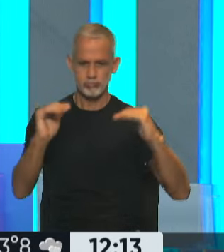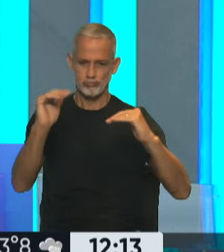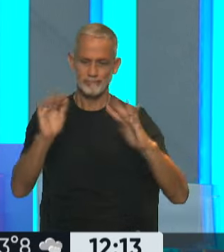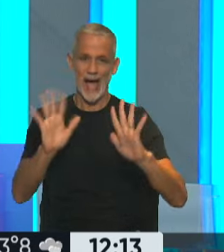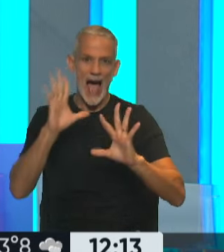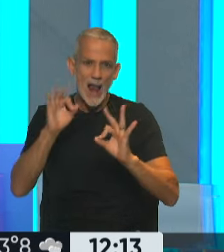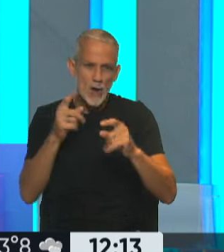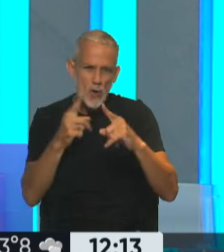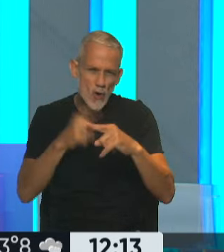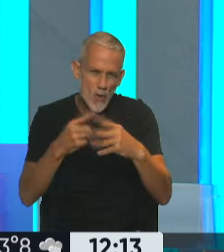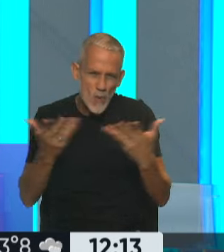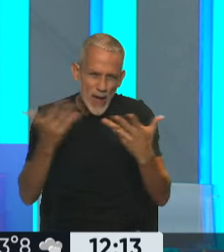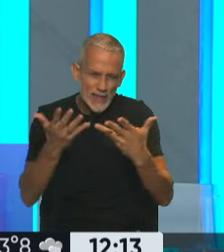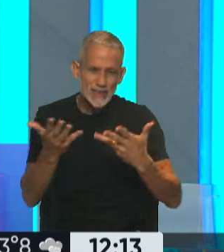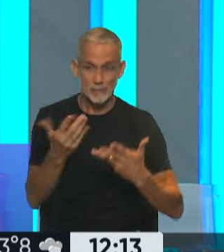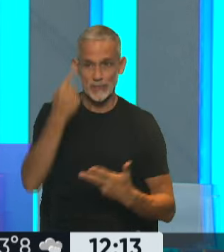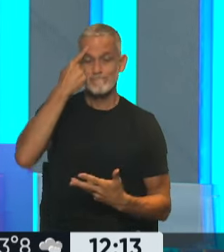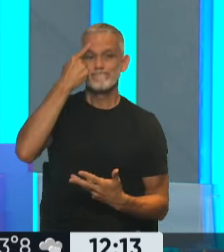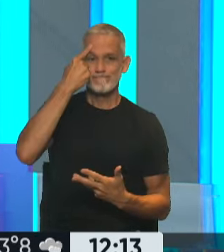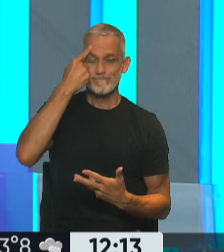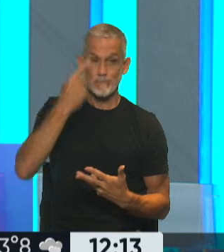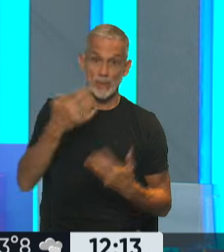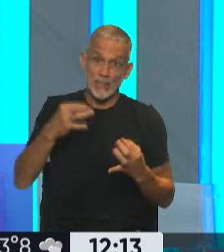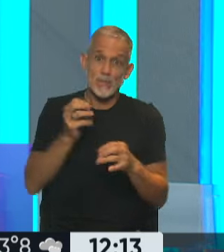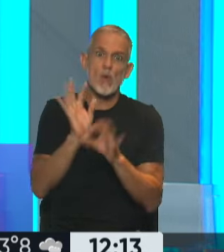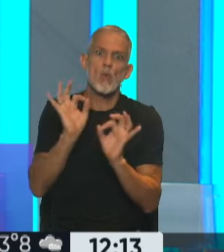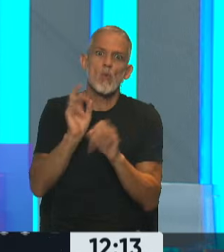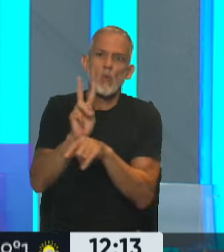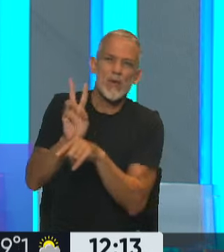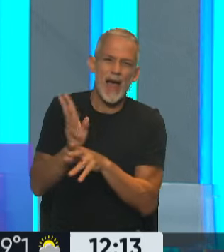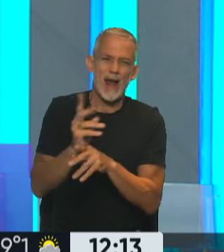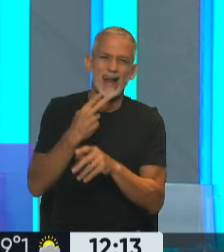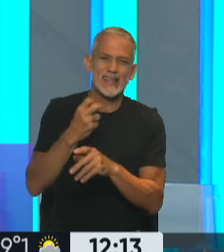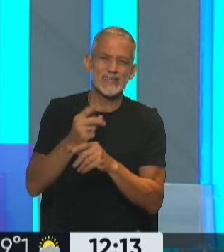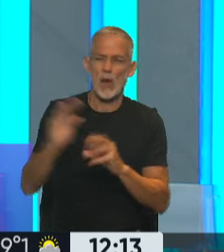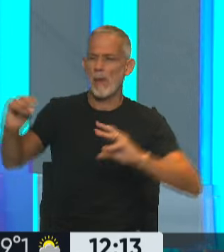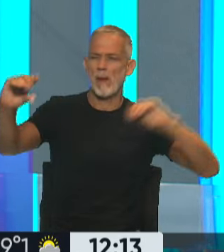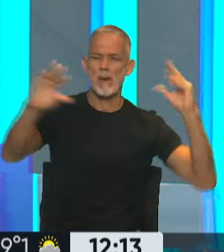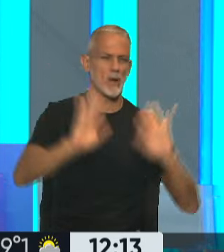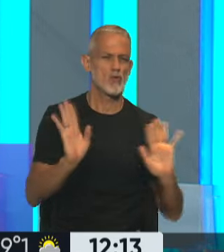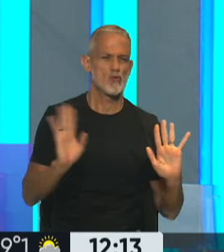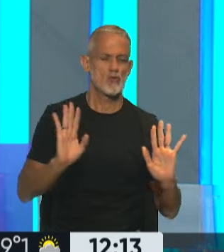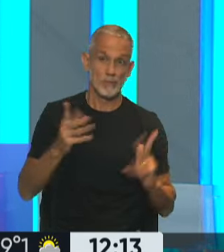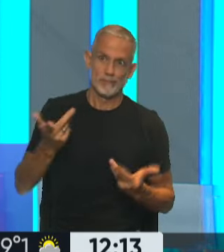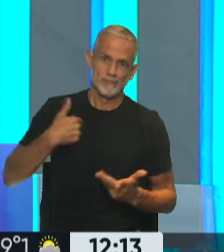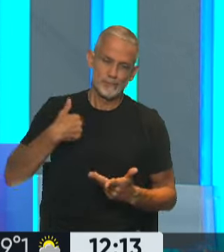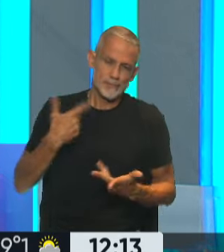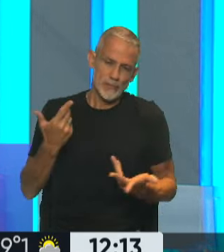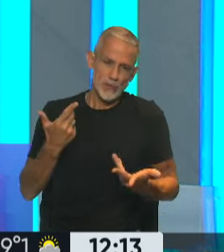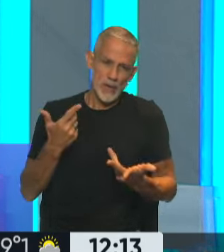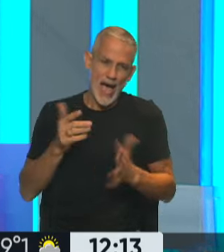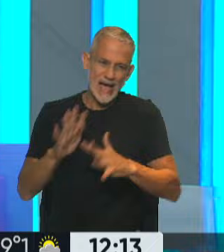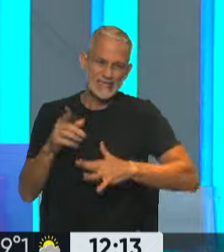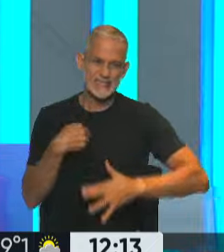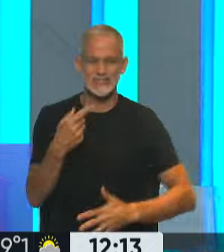también que se tome un poquito de conciencia que hay que cuidar la energía, que tal vez uno cuando